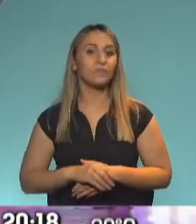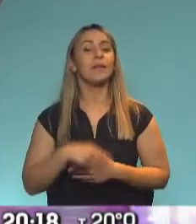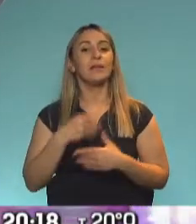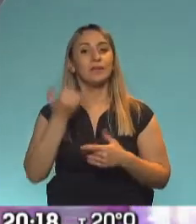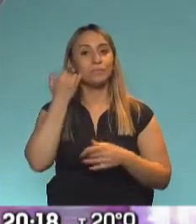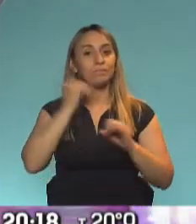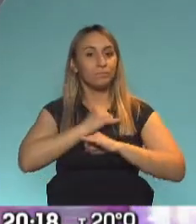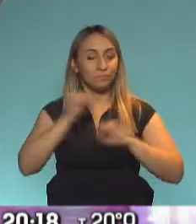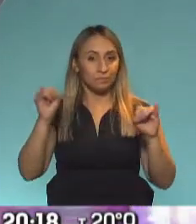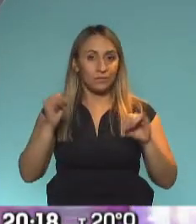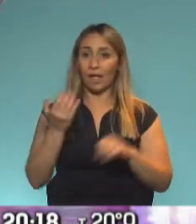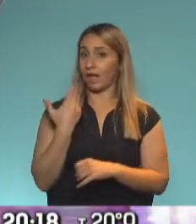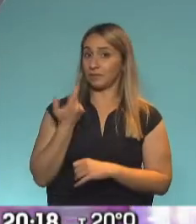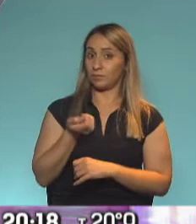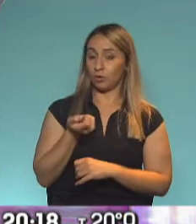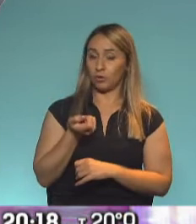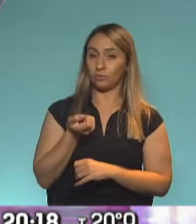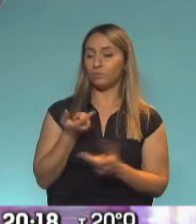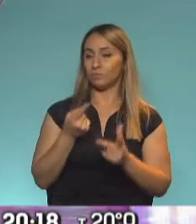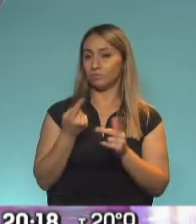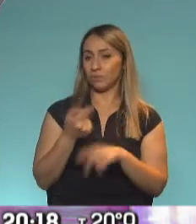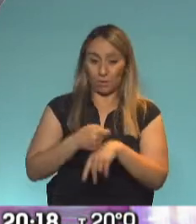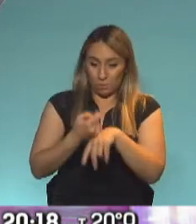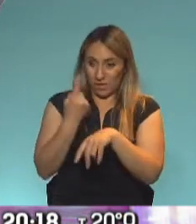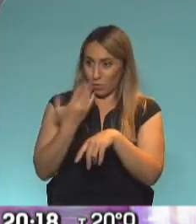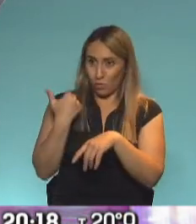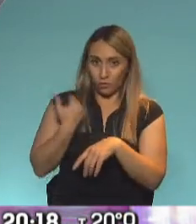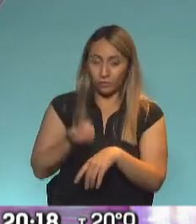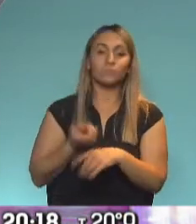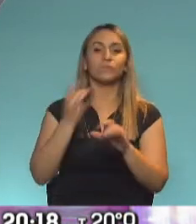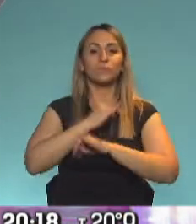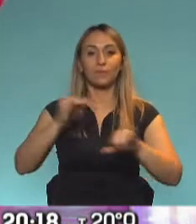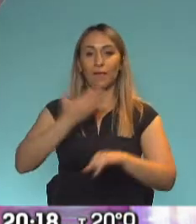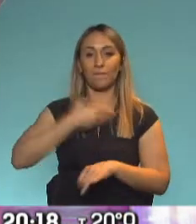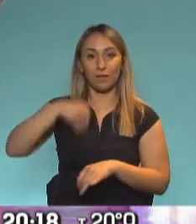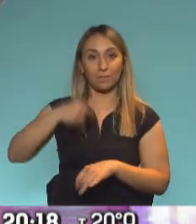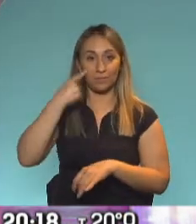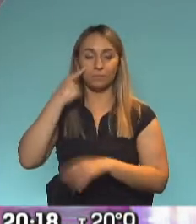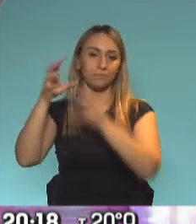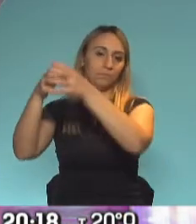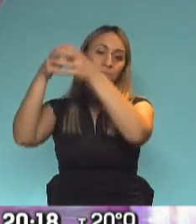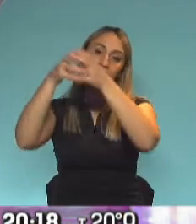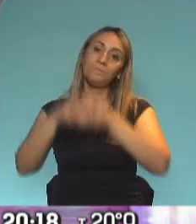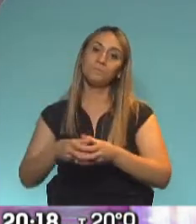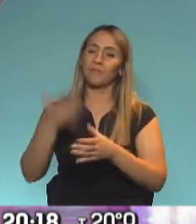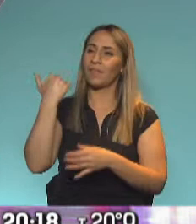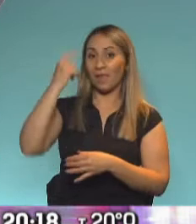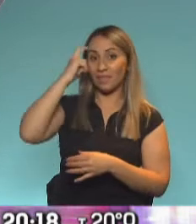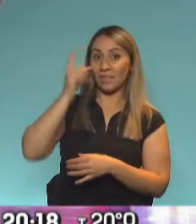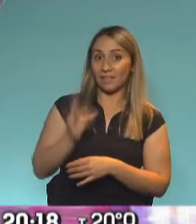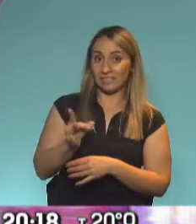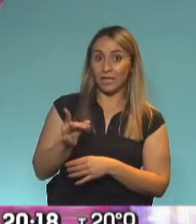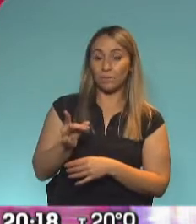conocer hace poco, ¿no? Hace minutos, un comunicado en donde el Fondo Monetario Internacional, después de haber estado acá desde el 10 de